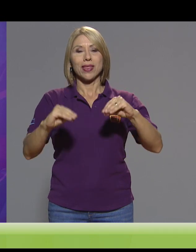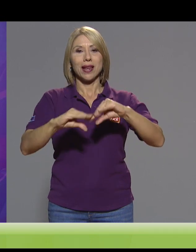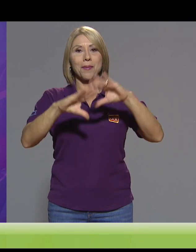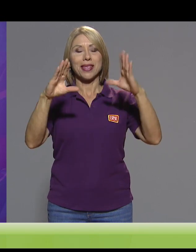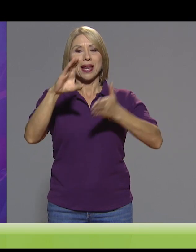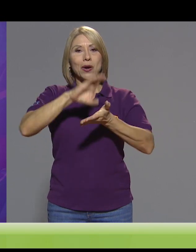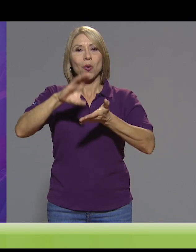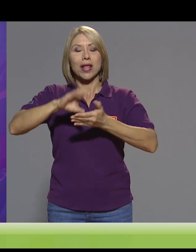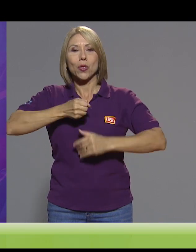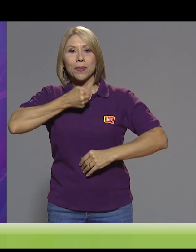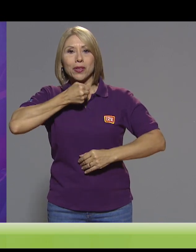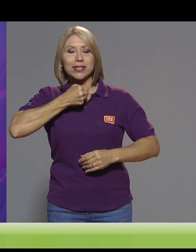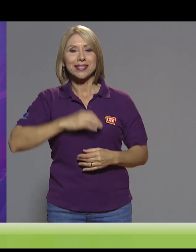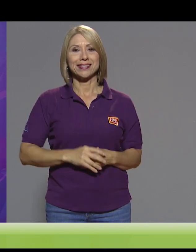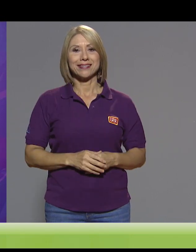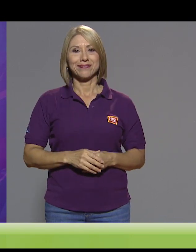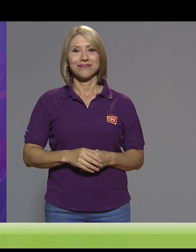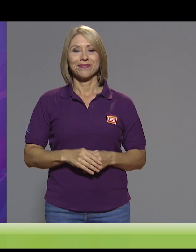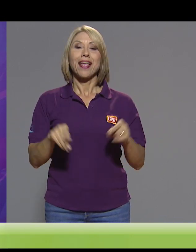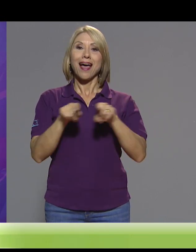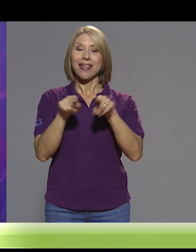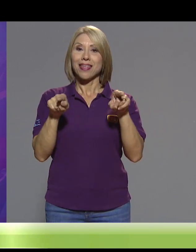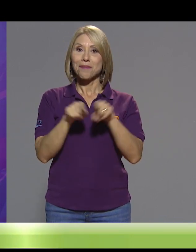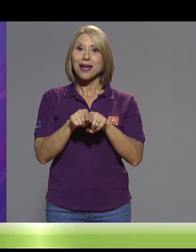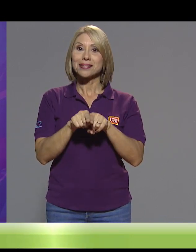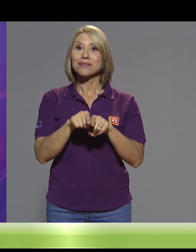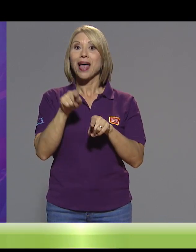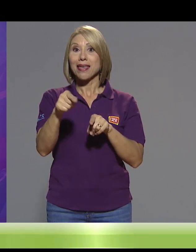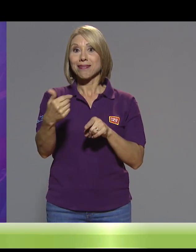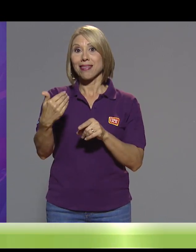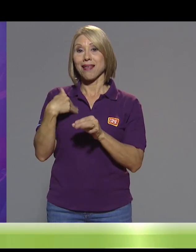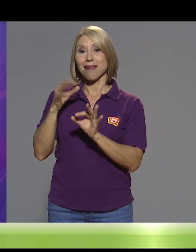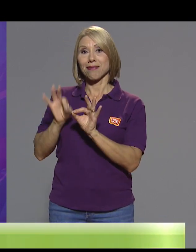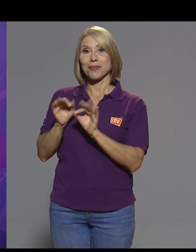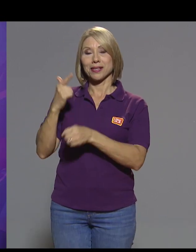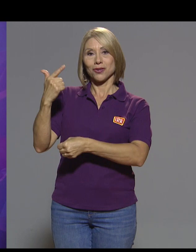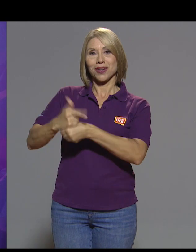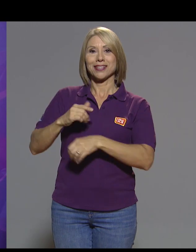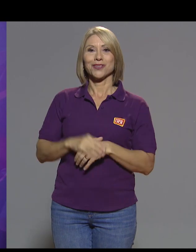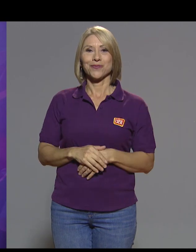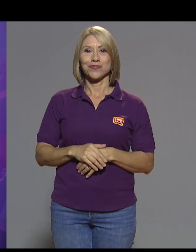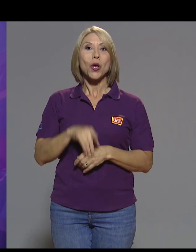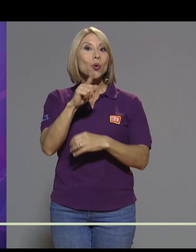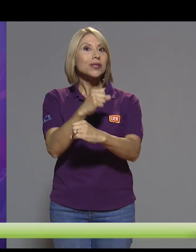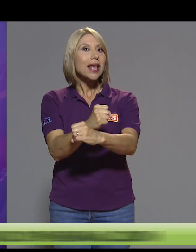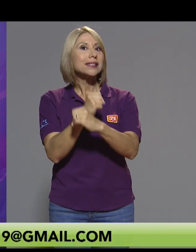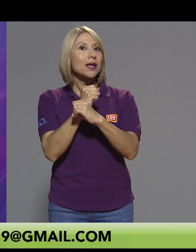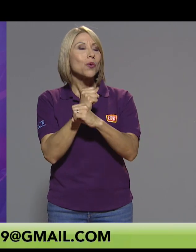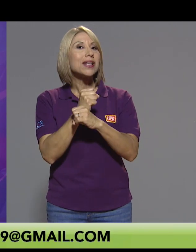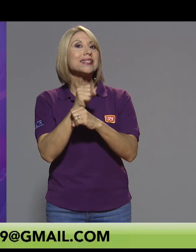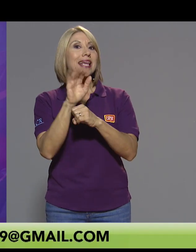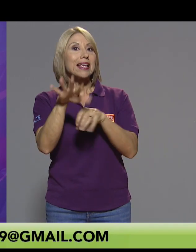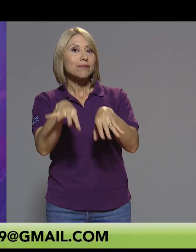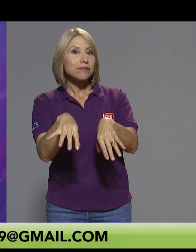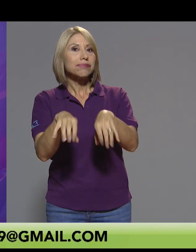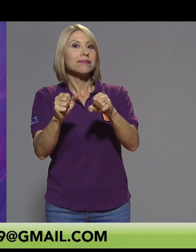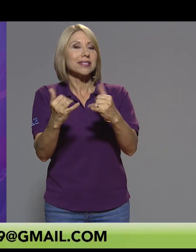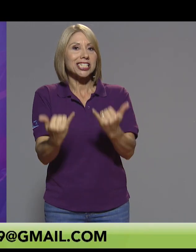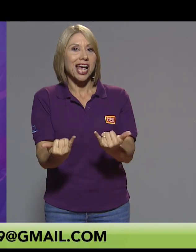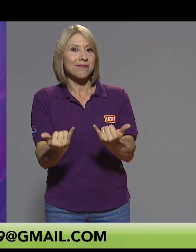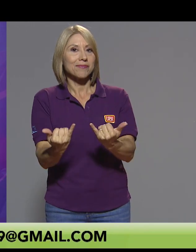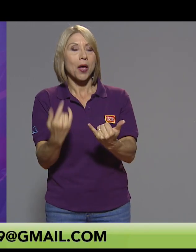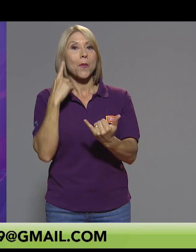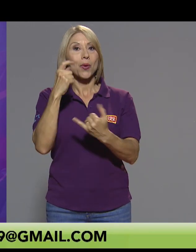mañana en el colegio de periodistas además contará con interpretación inglés que asegúrese de apartar su campo desde ya